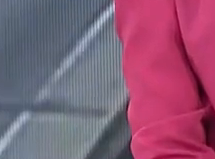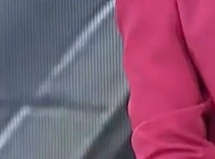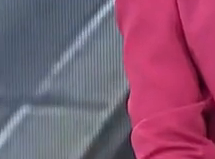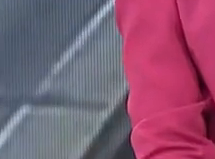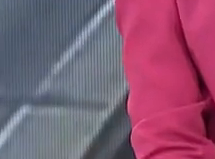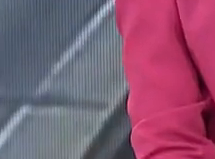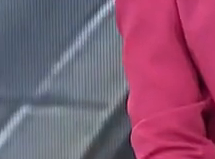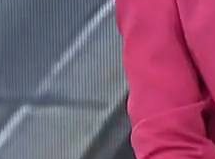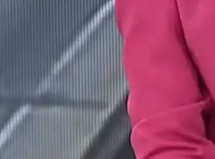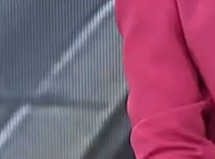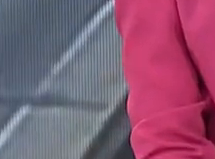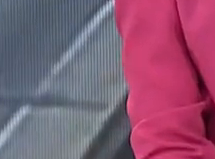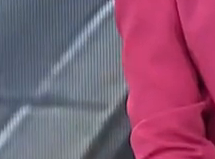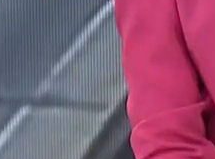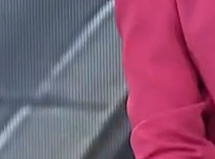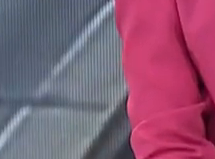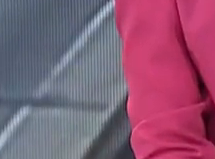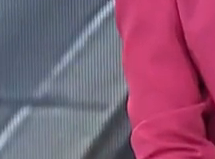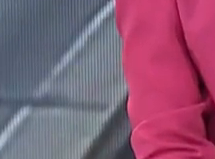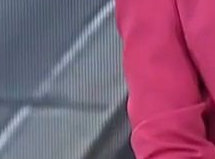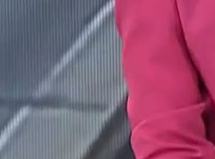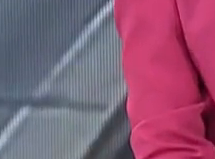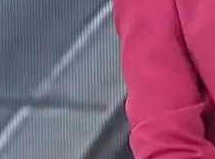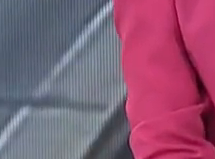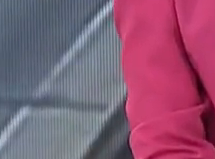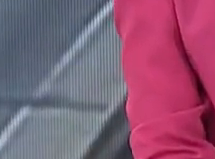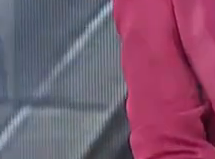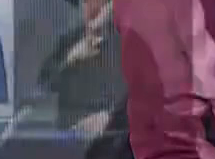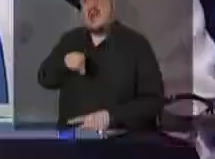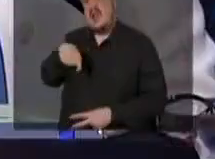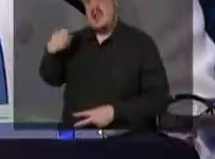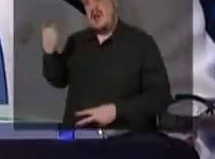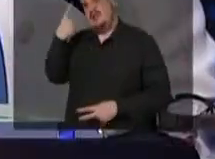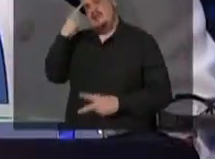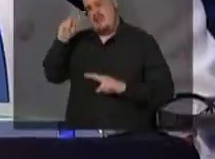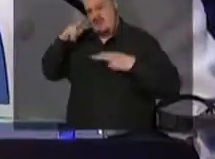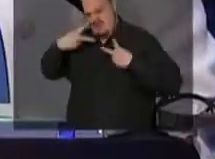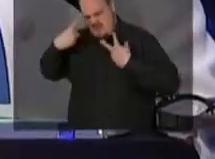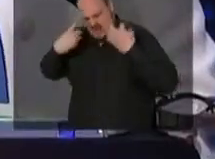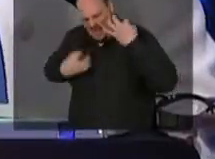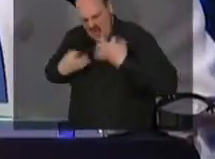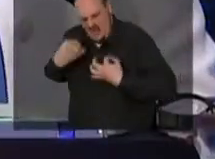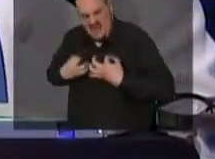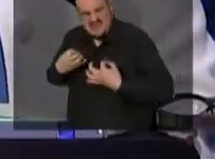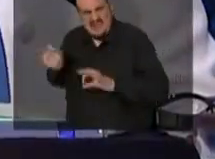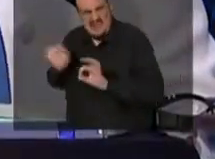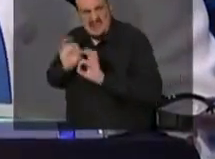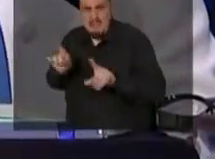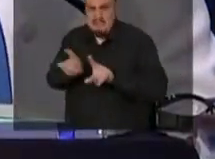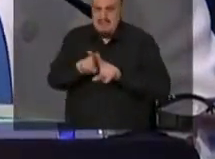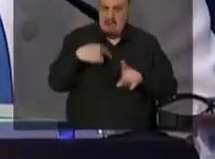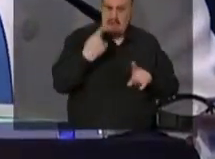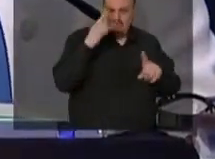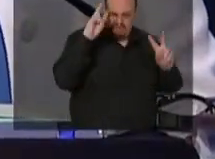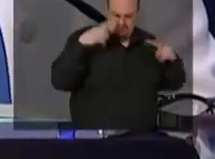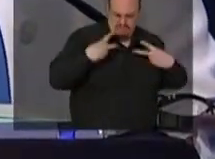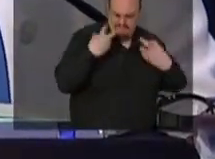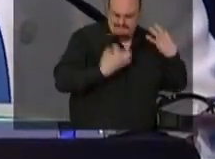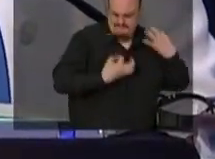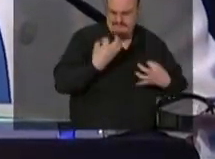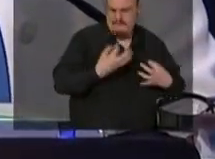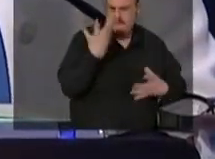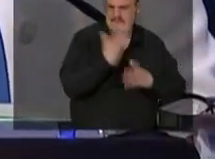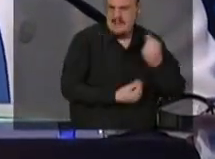pero hubo otro versus entre masa y Patricia bullrich sí mása aprovechó algo que le dijo Patricia